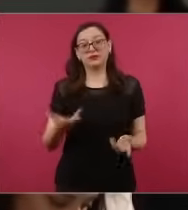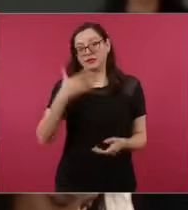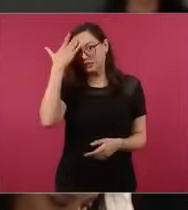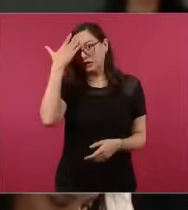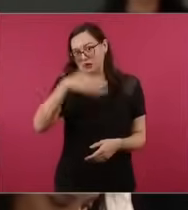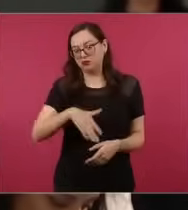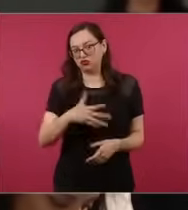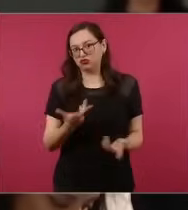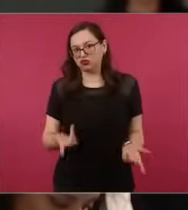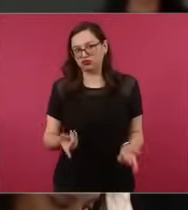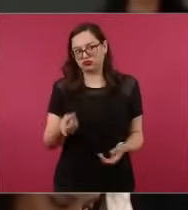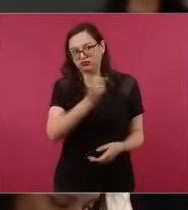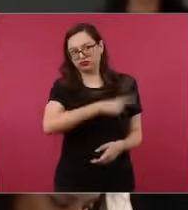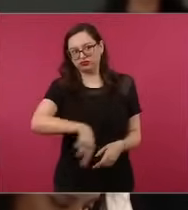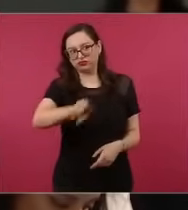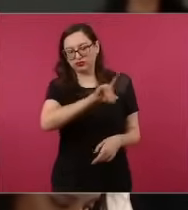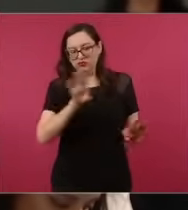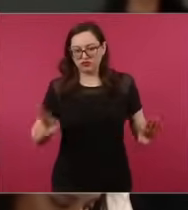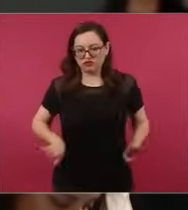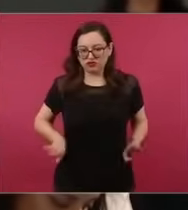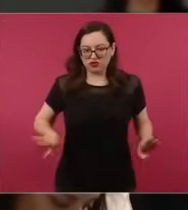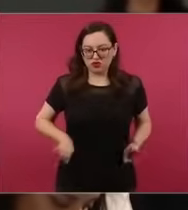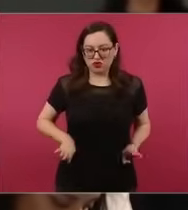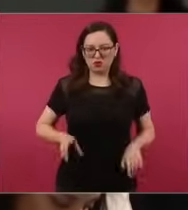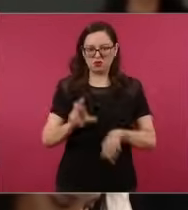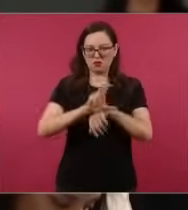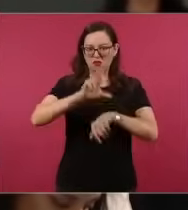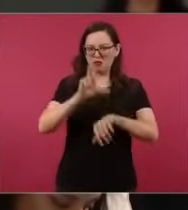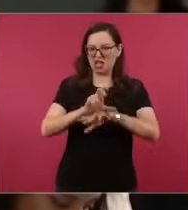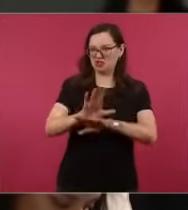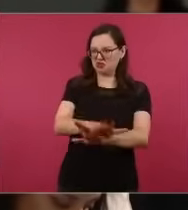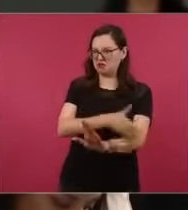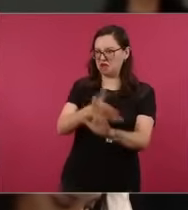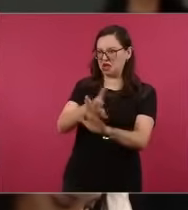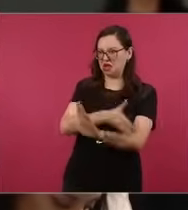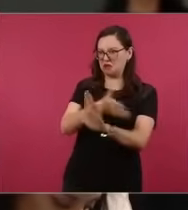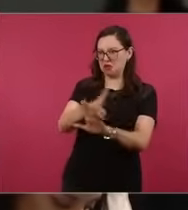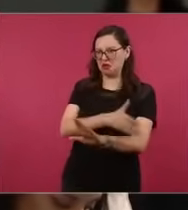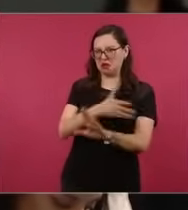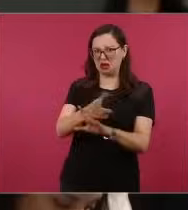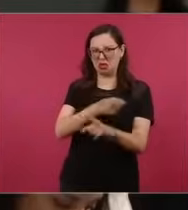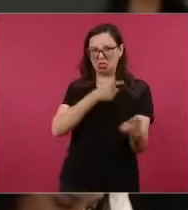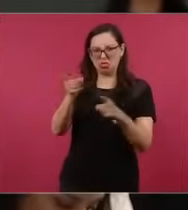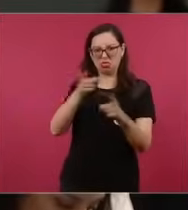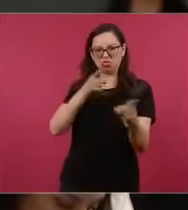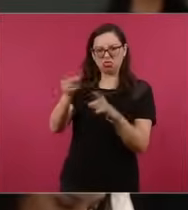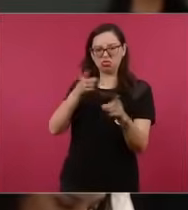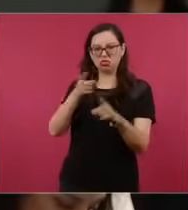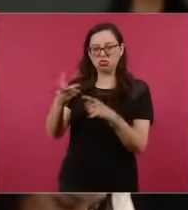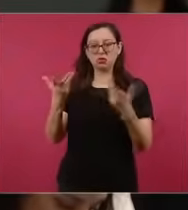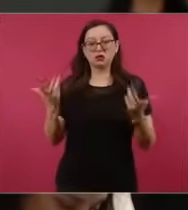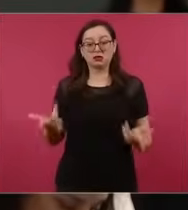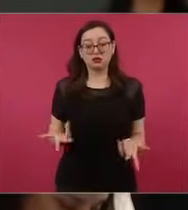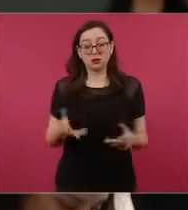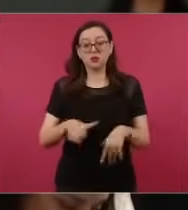doctora, entre que usted le impone y usted le dicta. Y en medio de